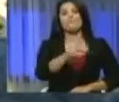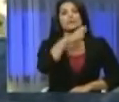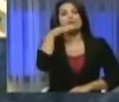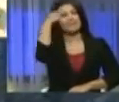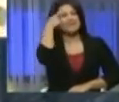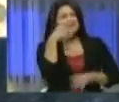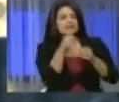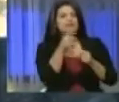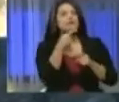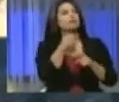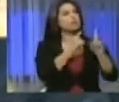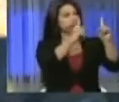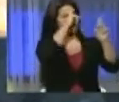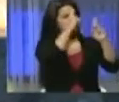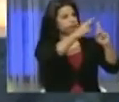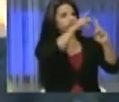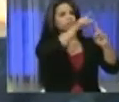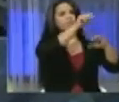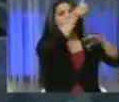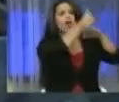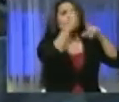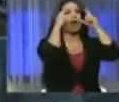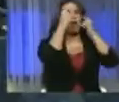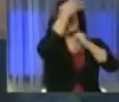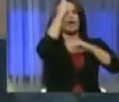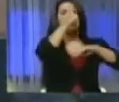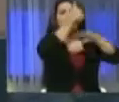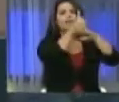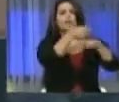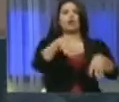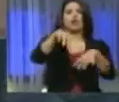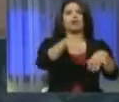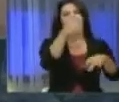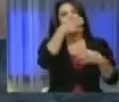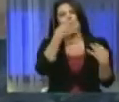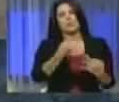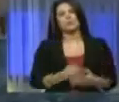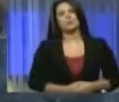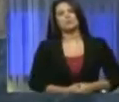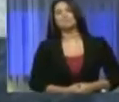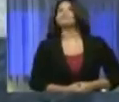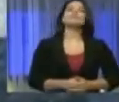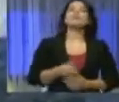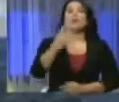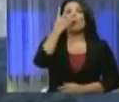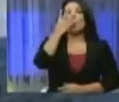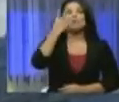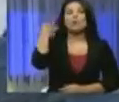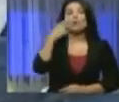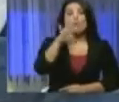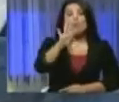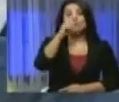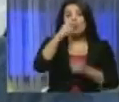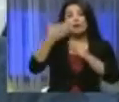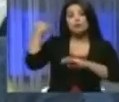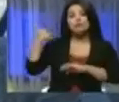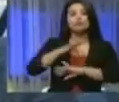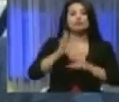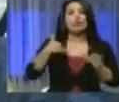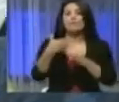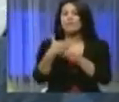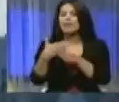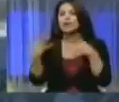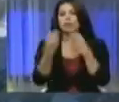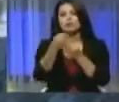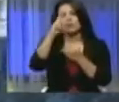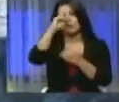lechero. Ahora, hace 4 años estuvimos igual allá compartiendo con el pueblo dominicano. Y toda la semana que pasó